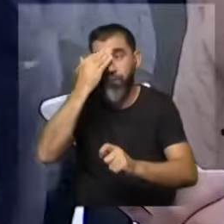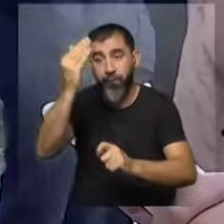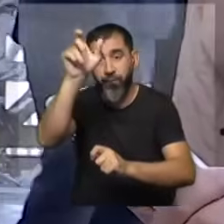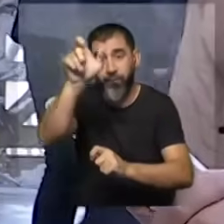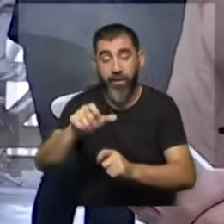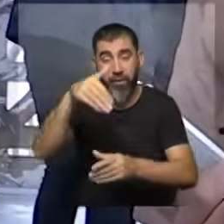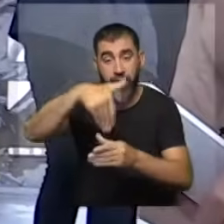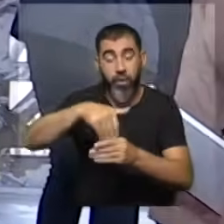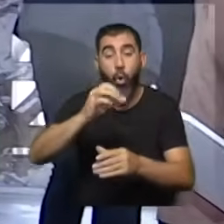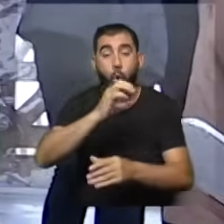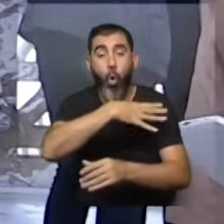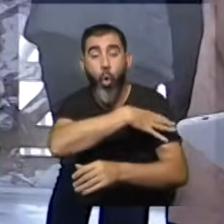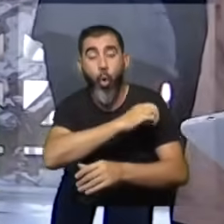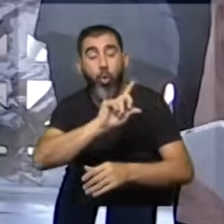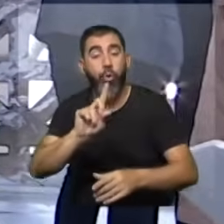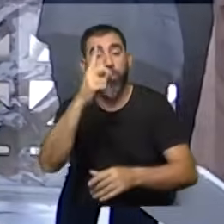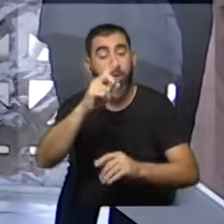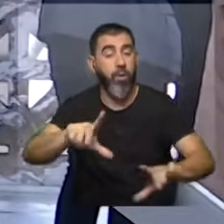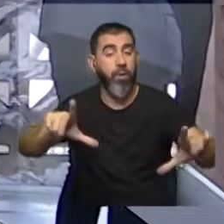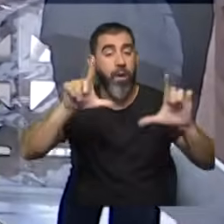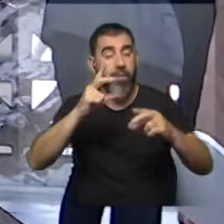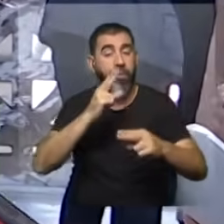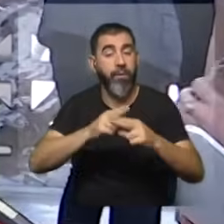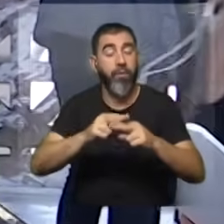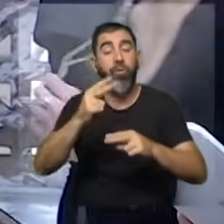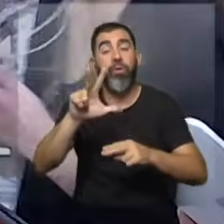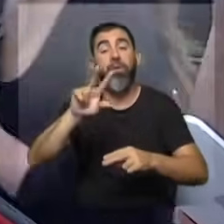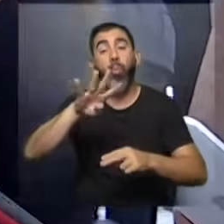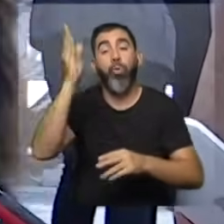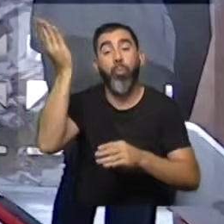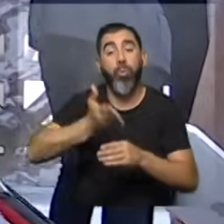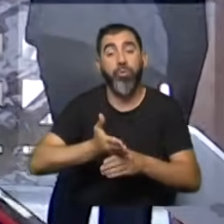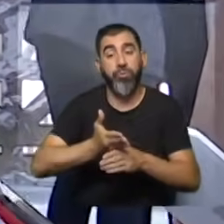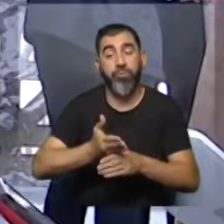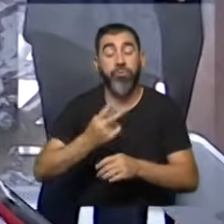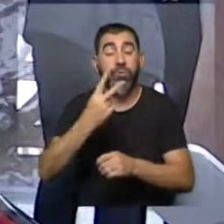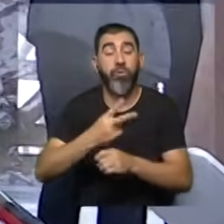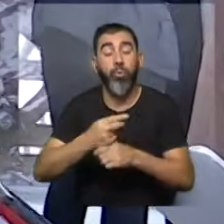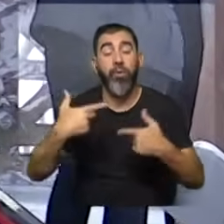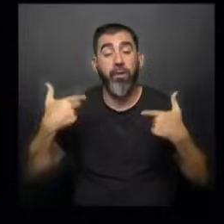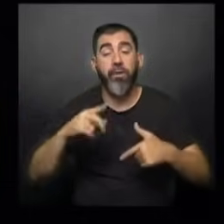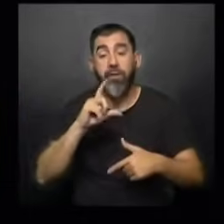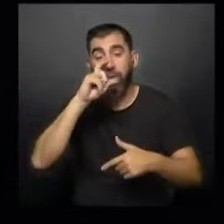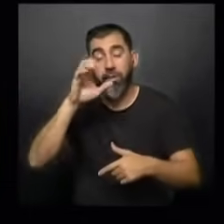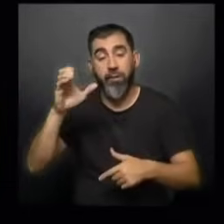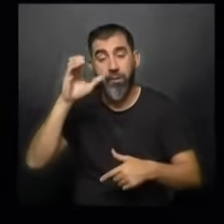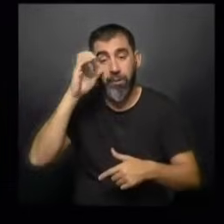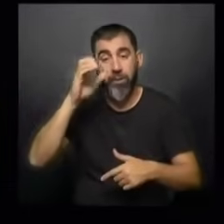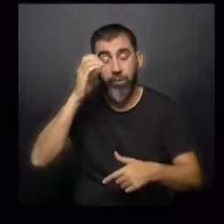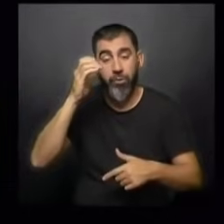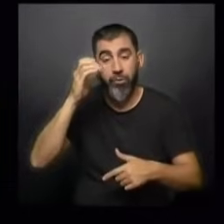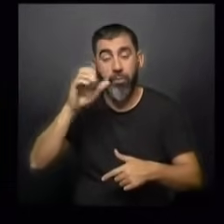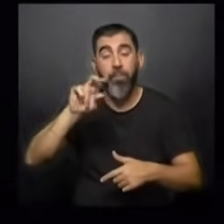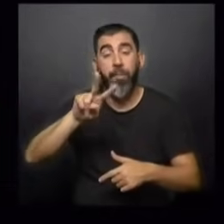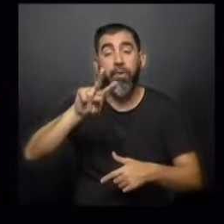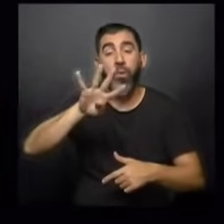yamandu Ori es el candidato más mencionado con el 34 por seguido por la intendenta de Montevideo Carolina cose